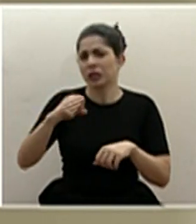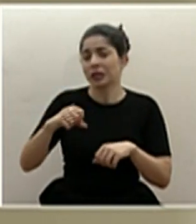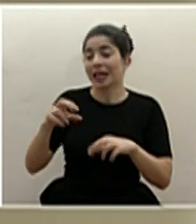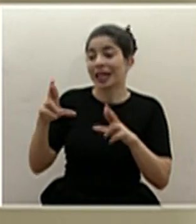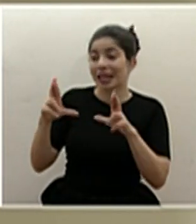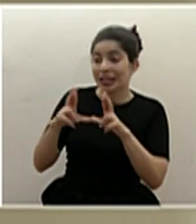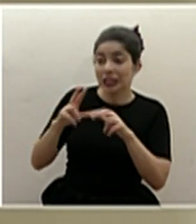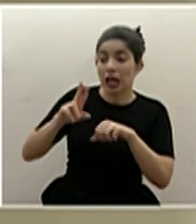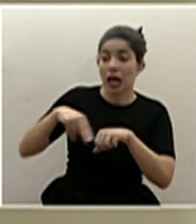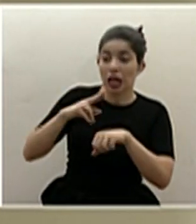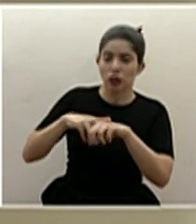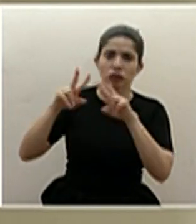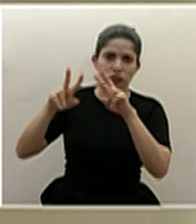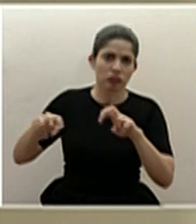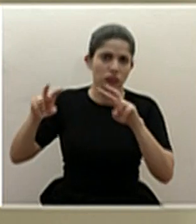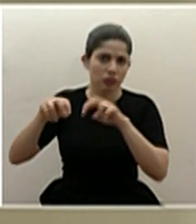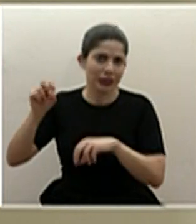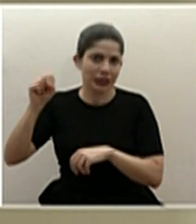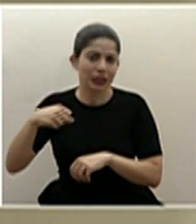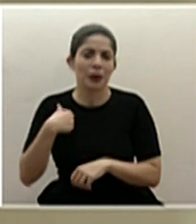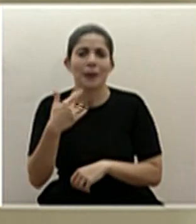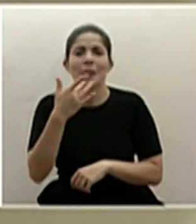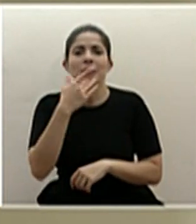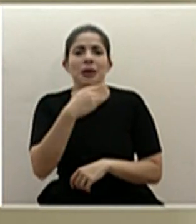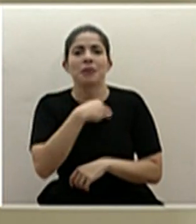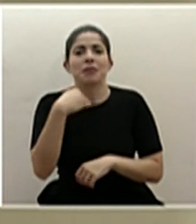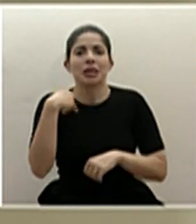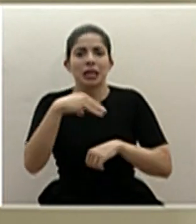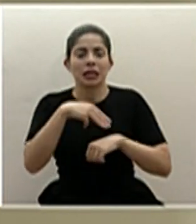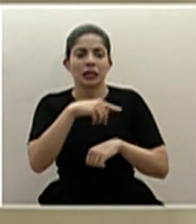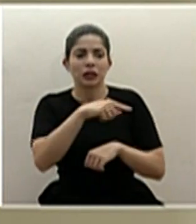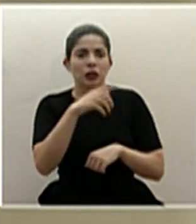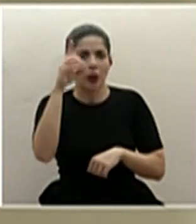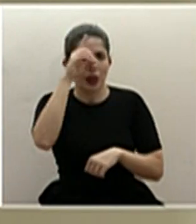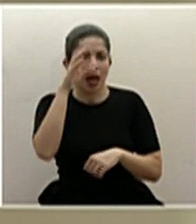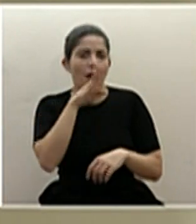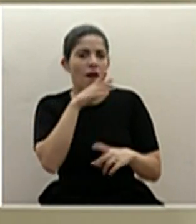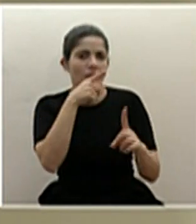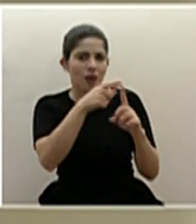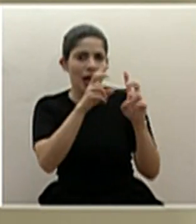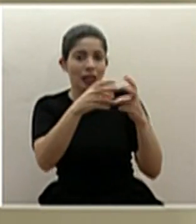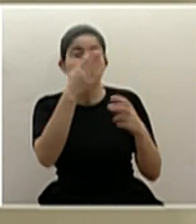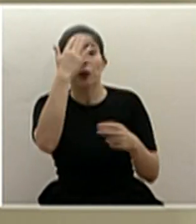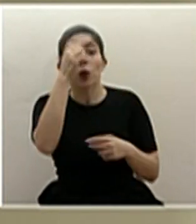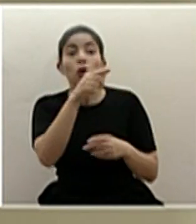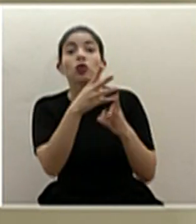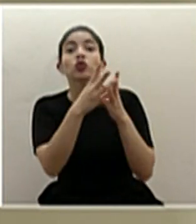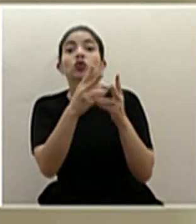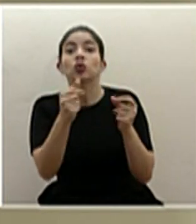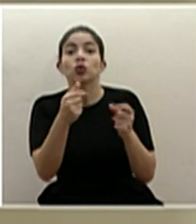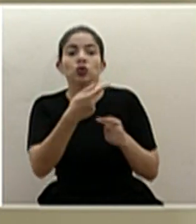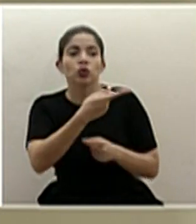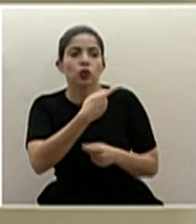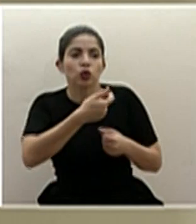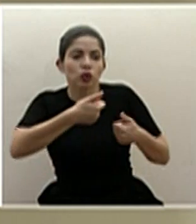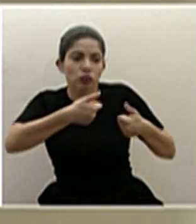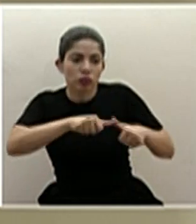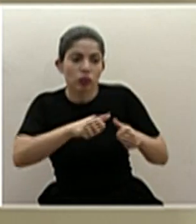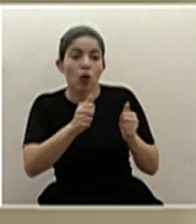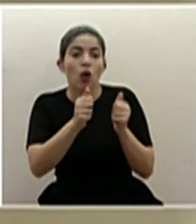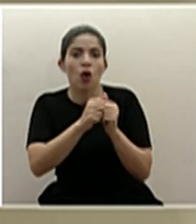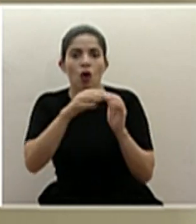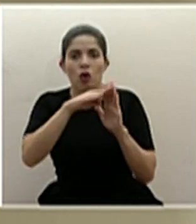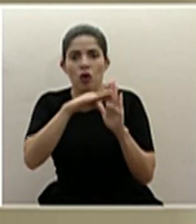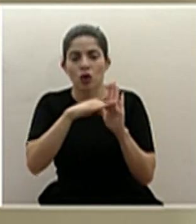a los residentes o nacionales, prefiero que el ministro Salas se aboque a eso porque fue una solución que encontramos en conjunto con los